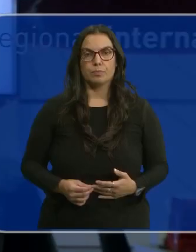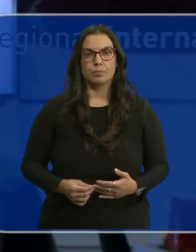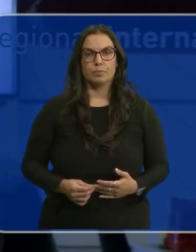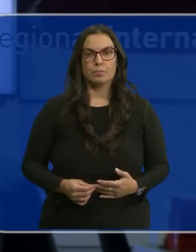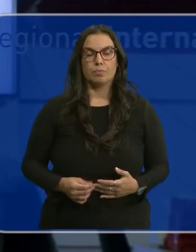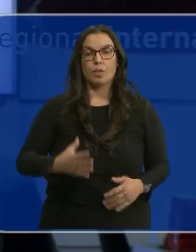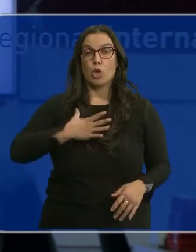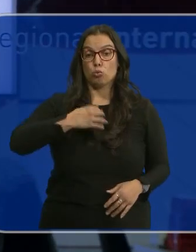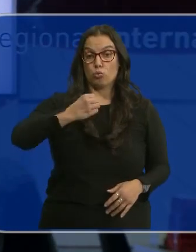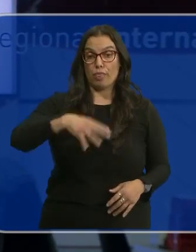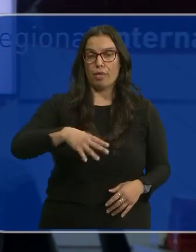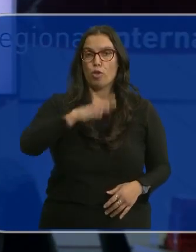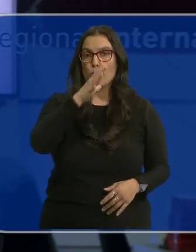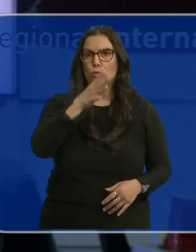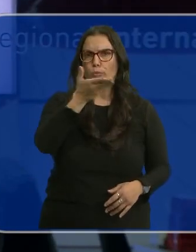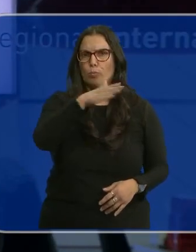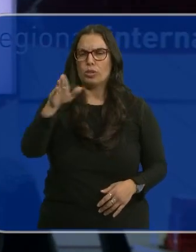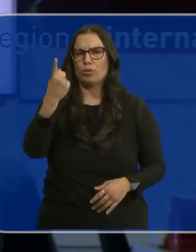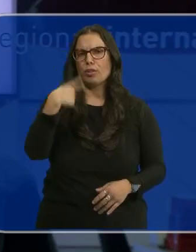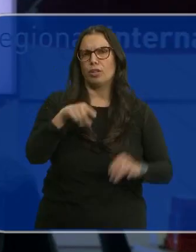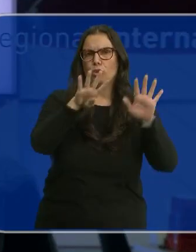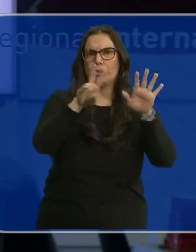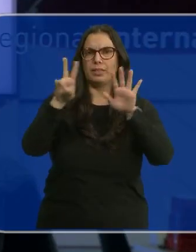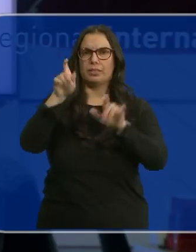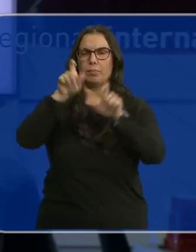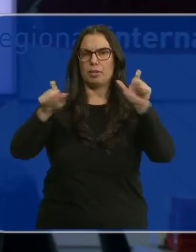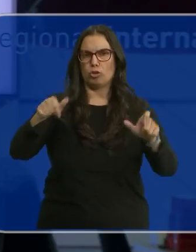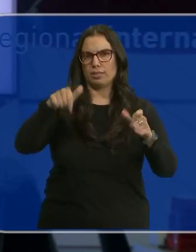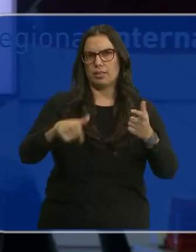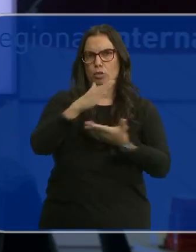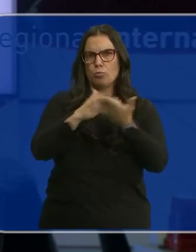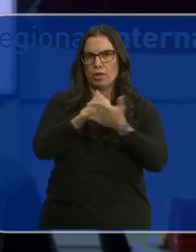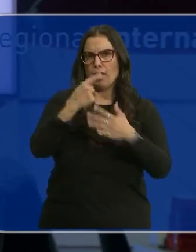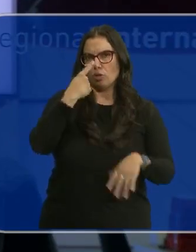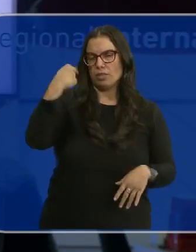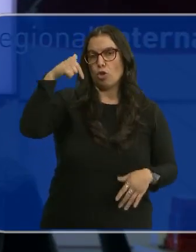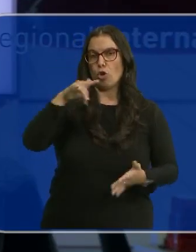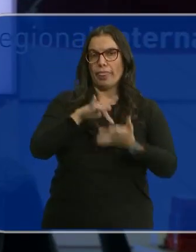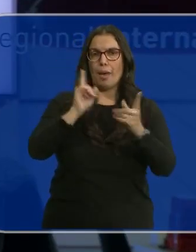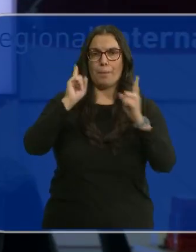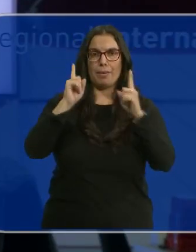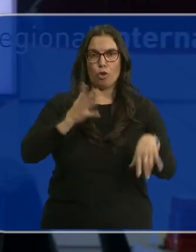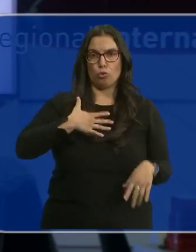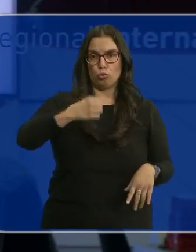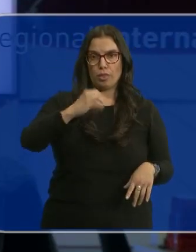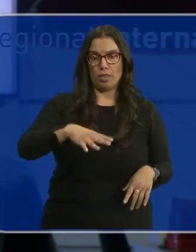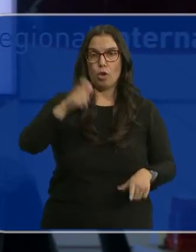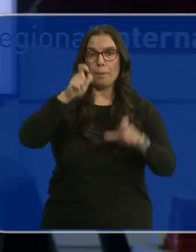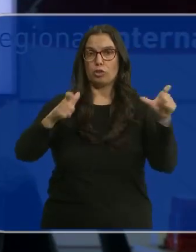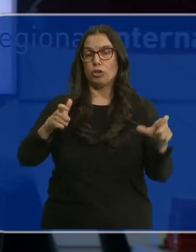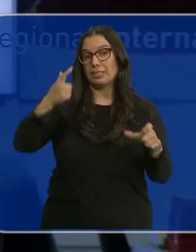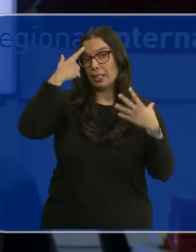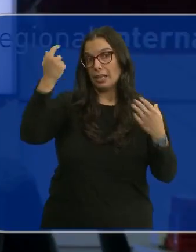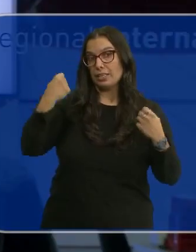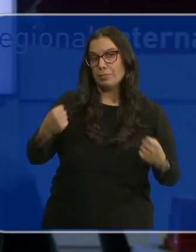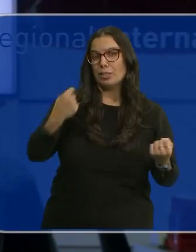El suicidio fue la causa de muerte de 197 personas el año pasado en la comunidad. Hoy, en el Día de la Prevención, los profesionales derriban mitos